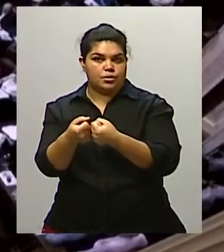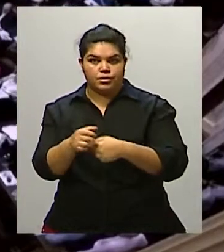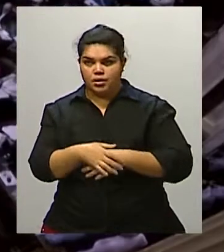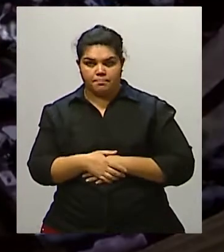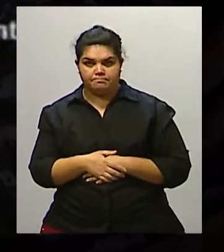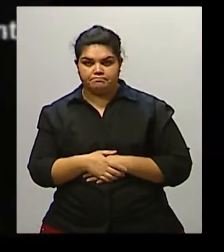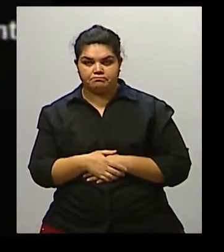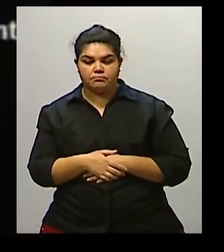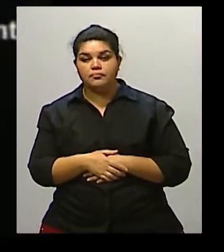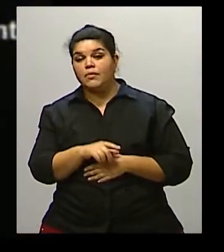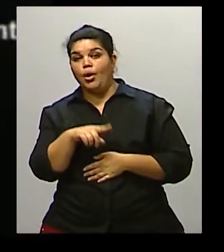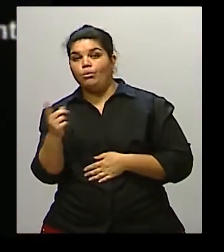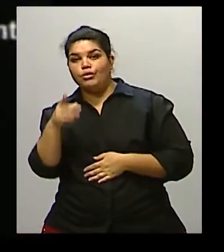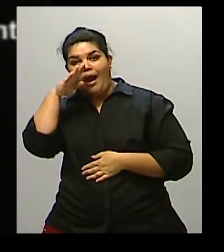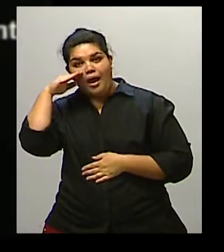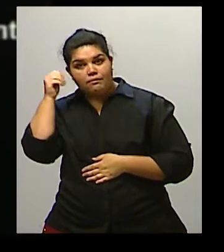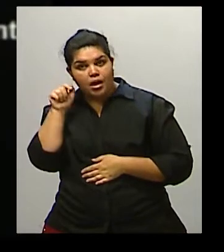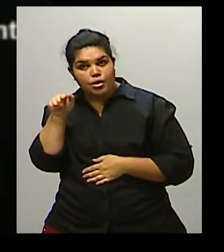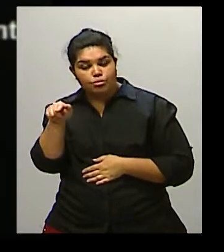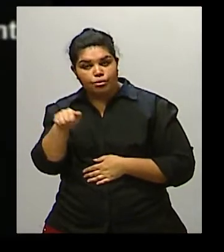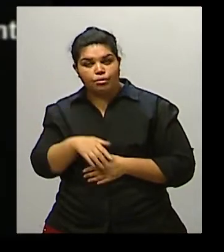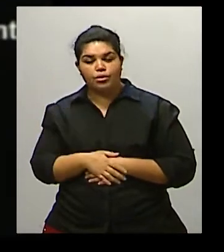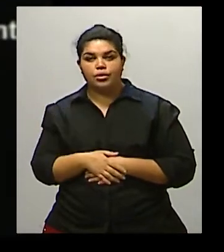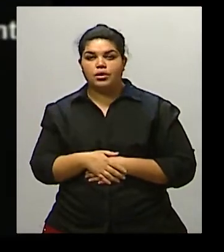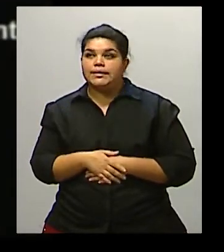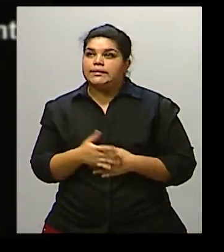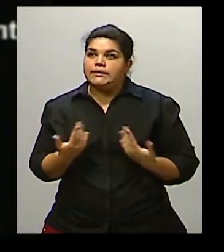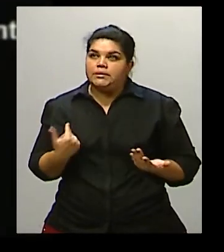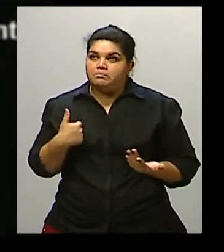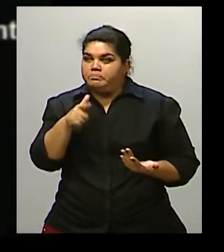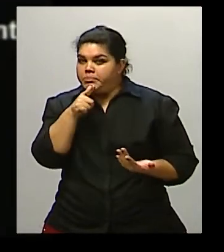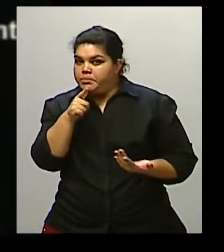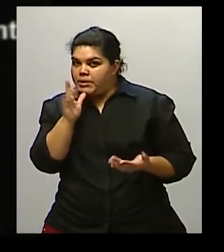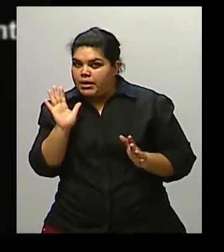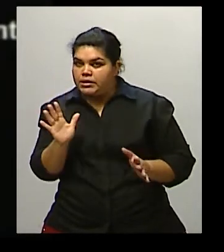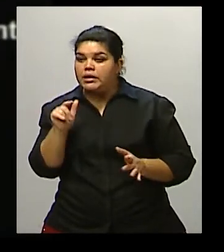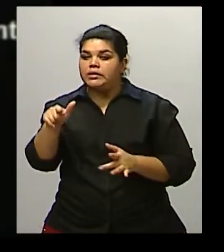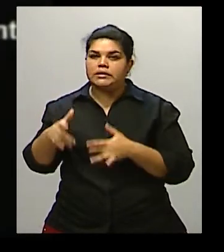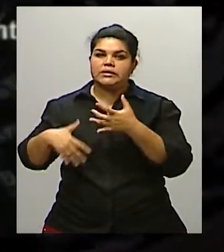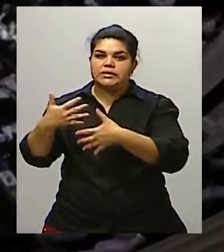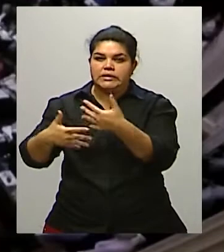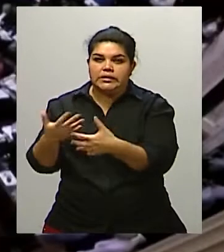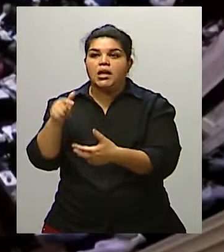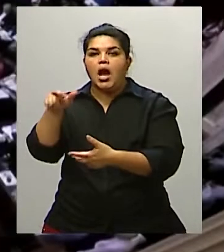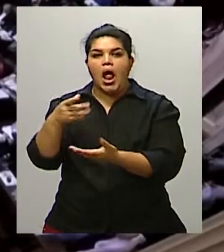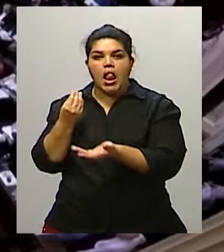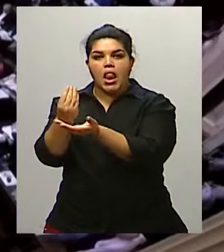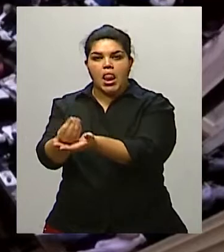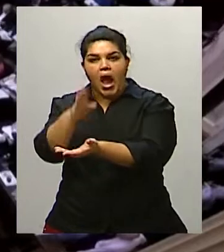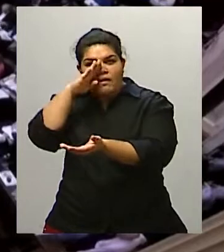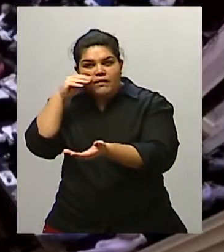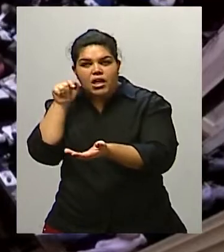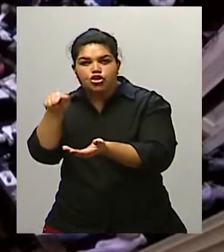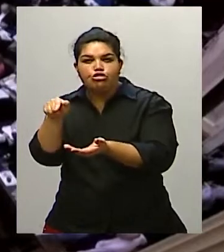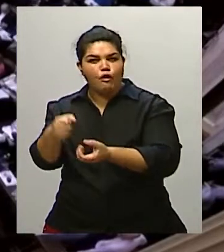El albertismo no lo veo por el desgaste que ha tenido la figura de Alberto, no lo